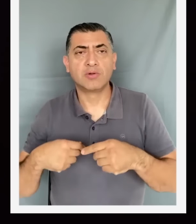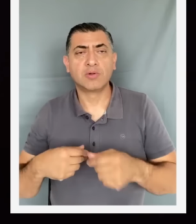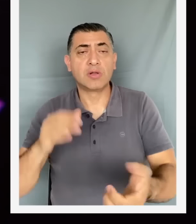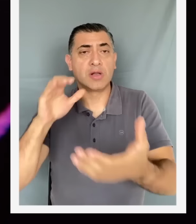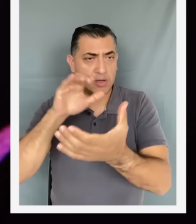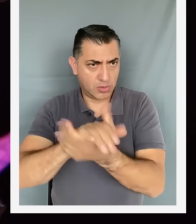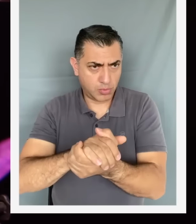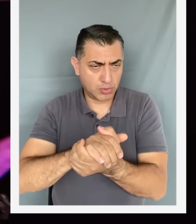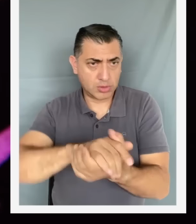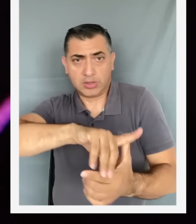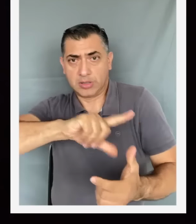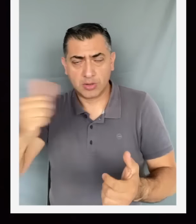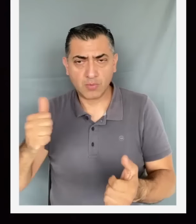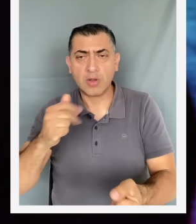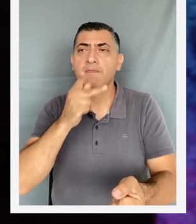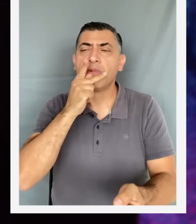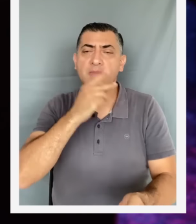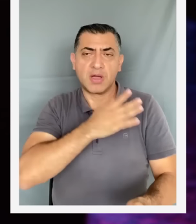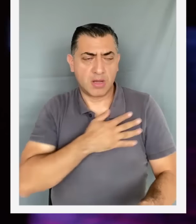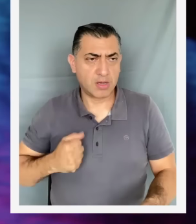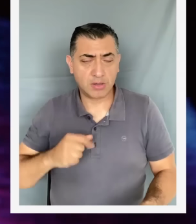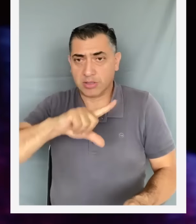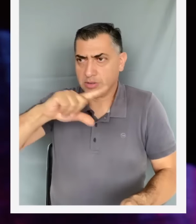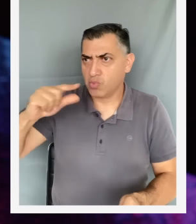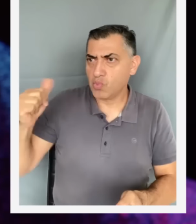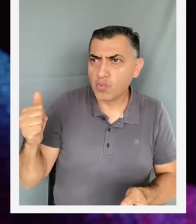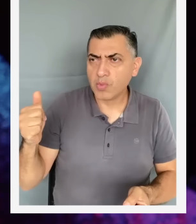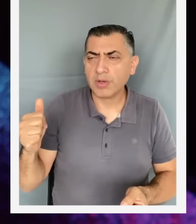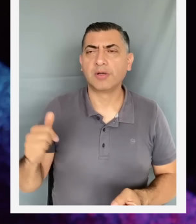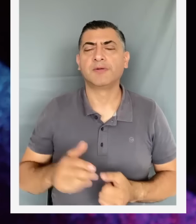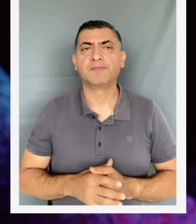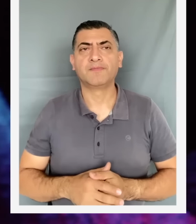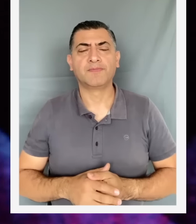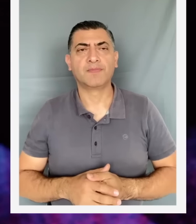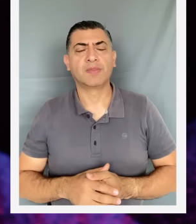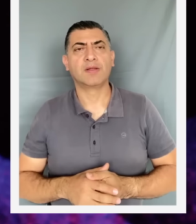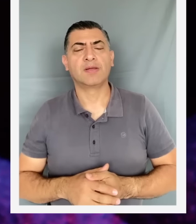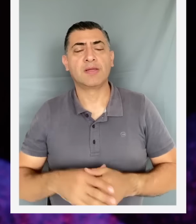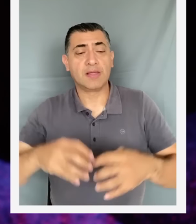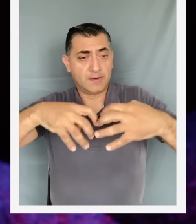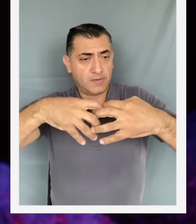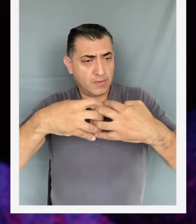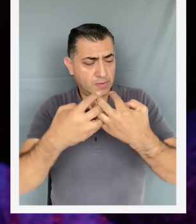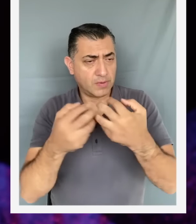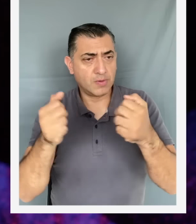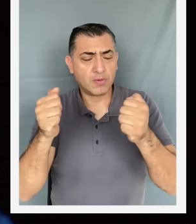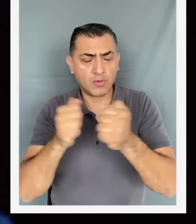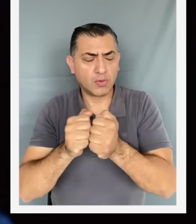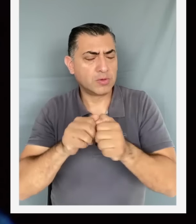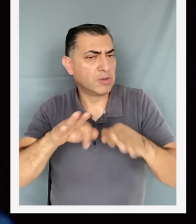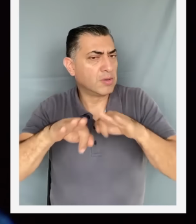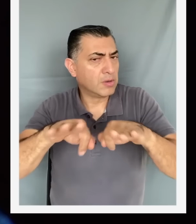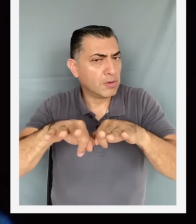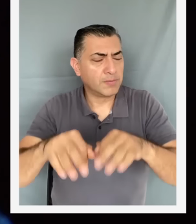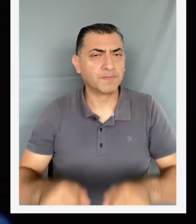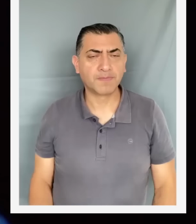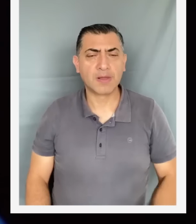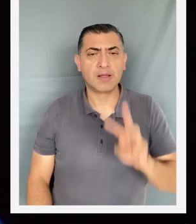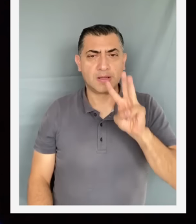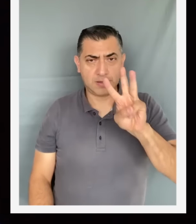los esposos luego los padres y los hijos luego yo hablaría de los empresarios y los empleados pero vamos a